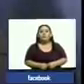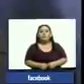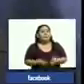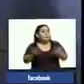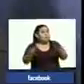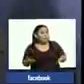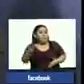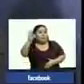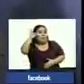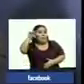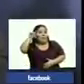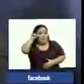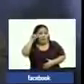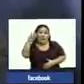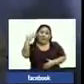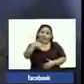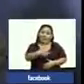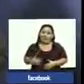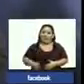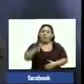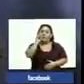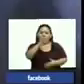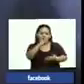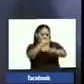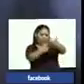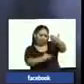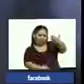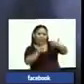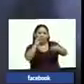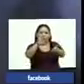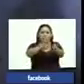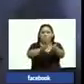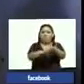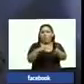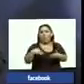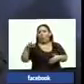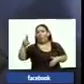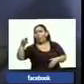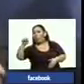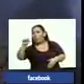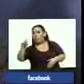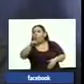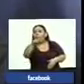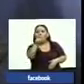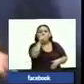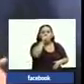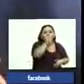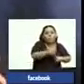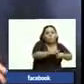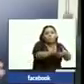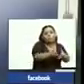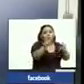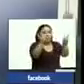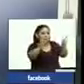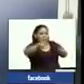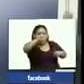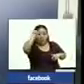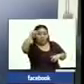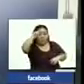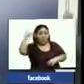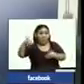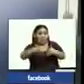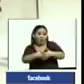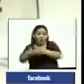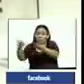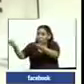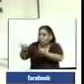Funes también es señalado de haber revelado el reporte de operaciones sospechosas, conocida como ROS, por divulgar información privada sobre operaciones que Estados Unidos